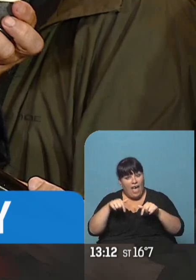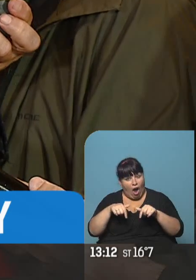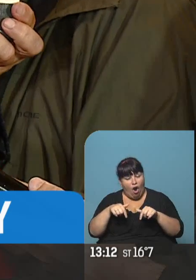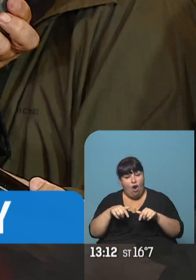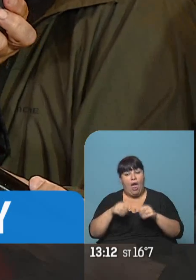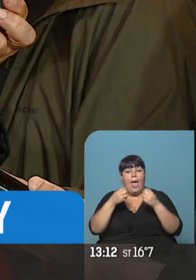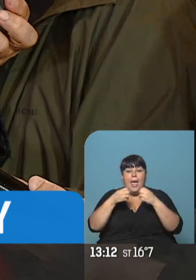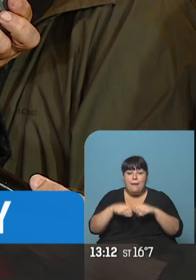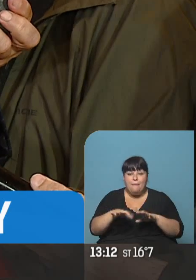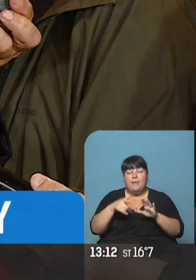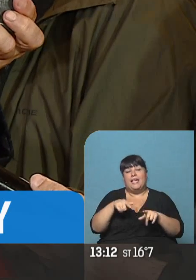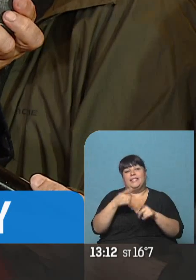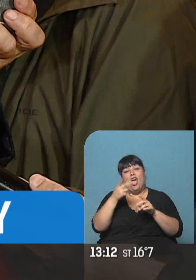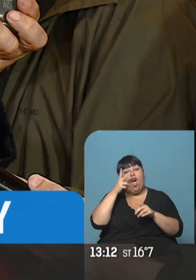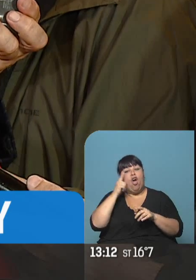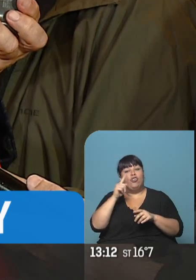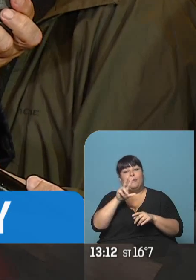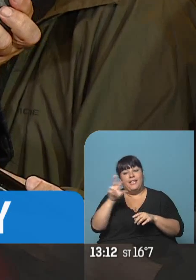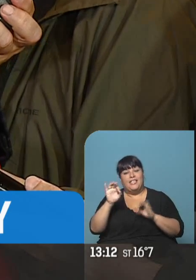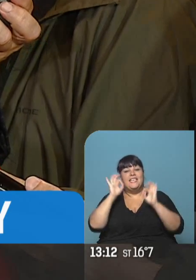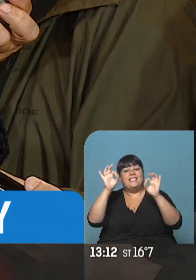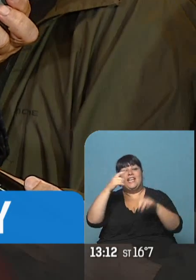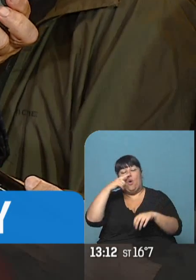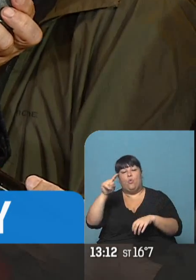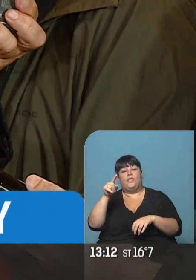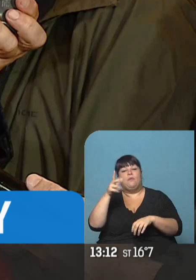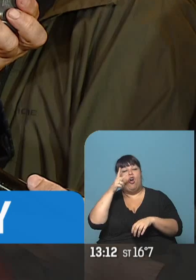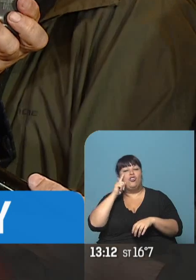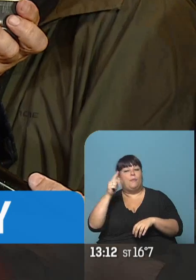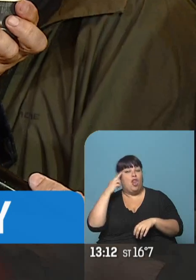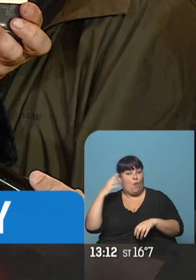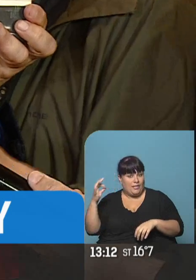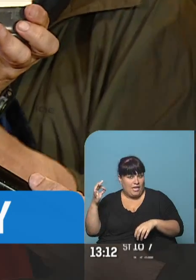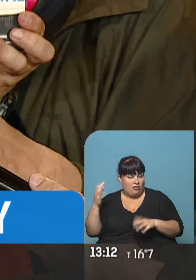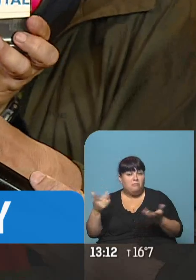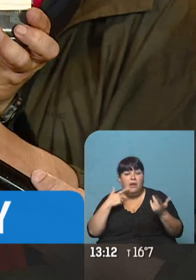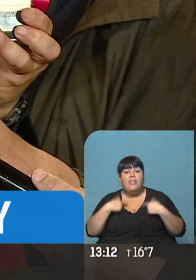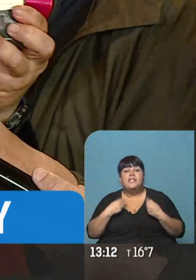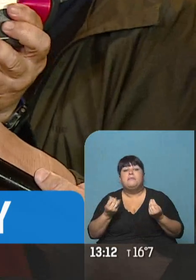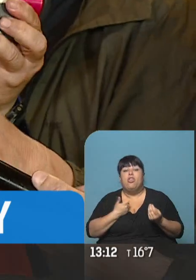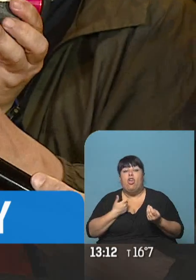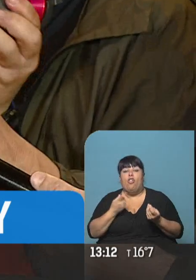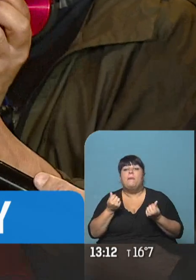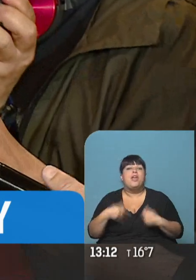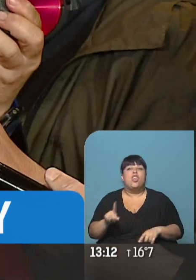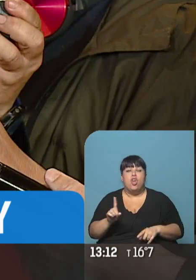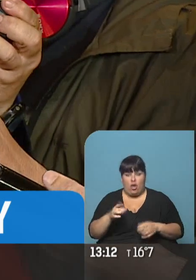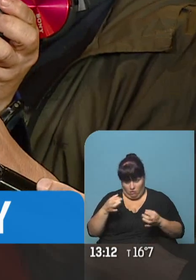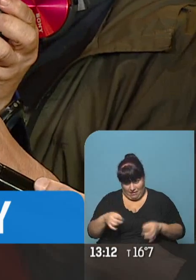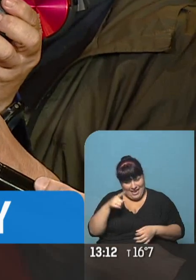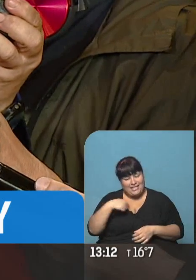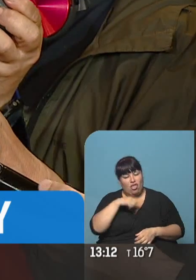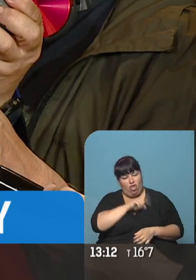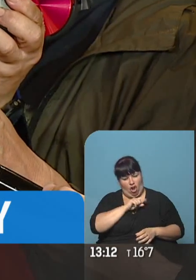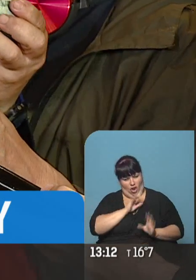actual, empezarían cobrando 8.300 y terminarían cobrando 8.900. Que me digan dónde es que no pierden. Ese es el gran